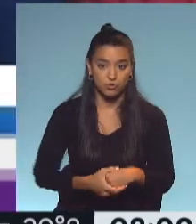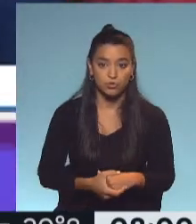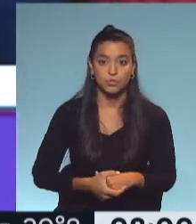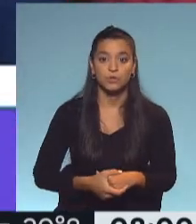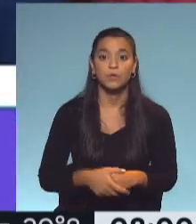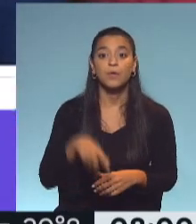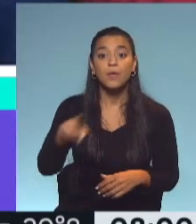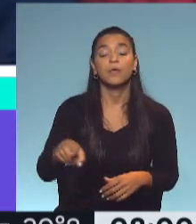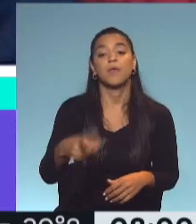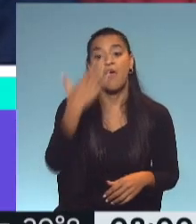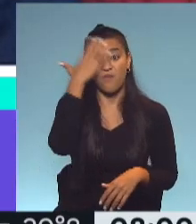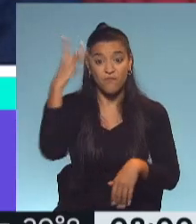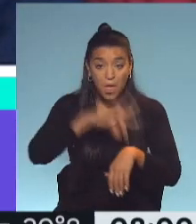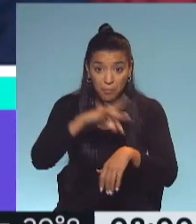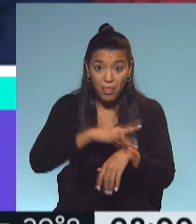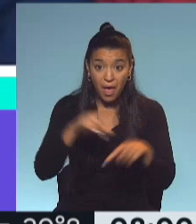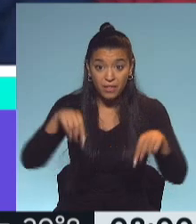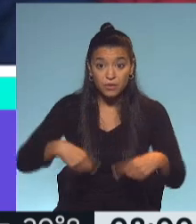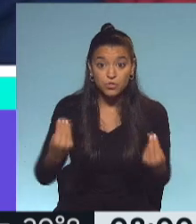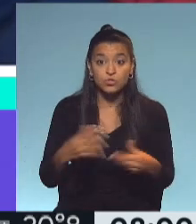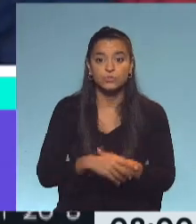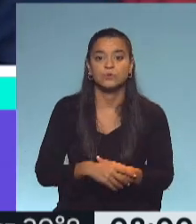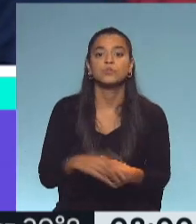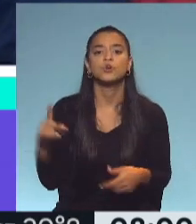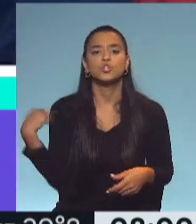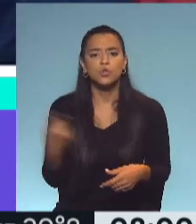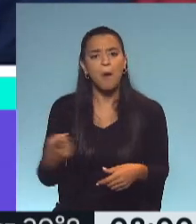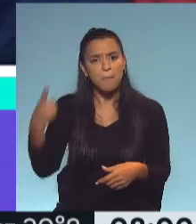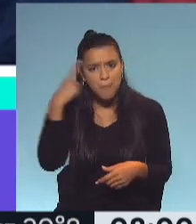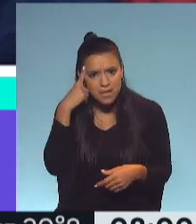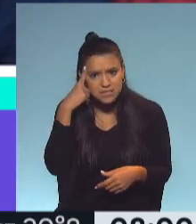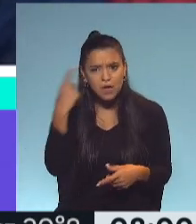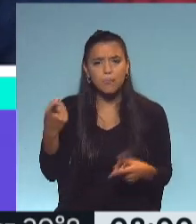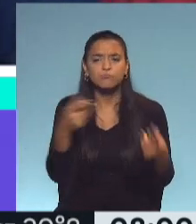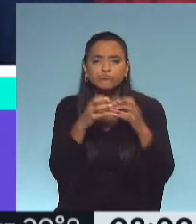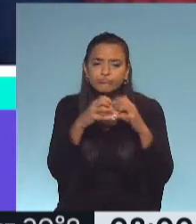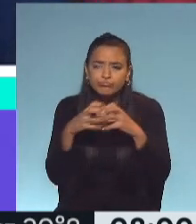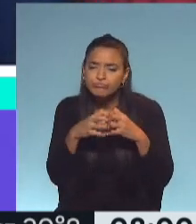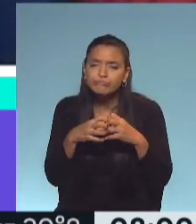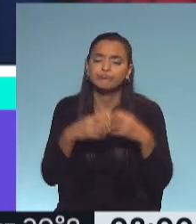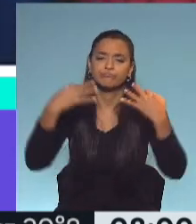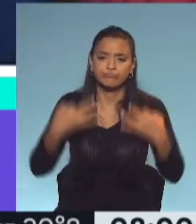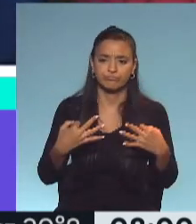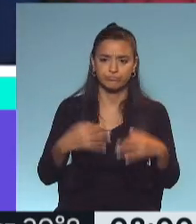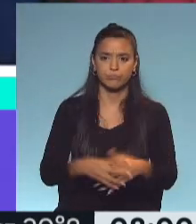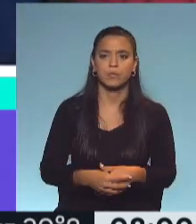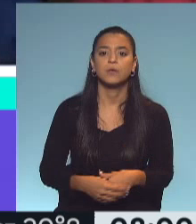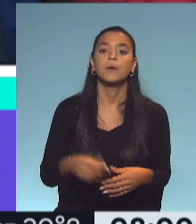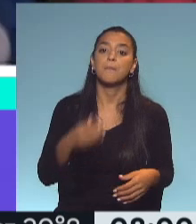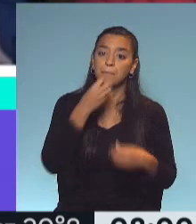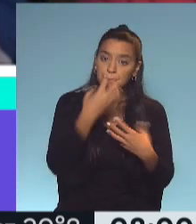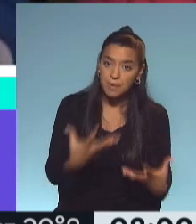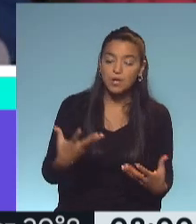Por estas enfermedades, lo que pensamos y lo que se discutió que sería óptimo